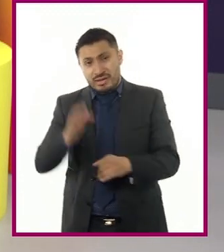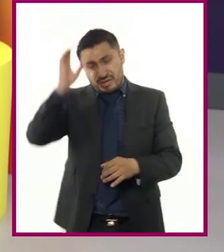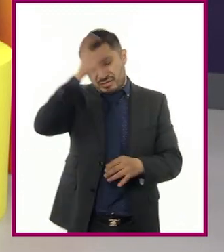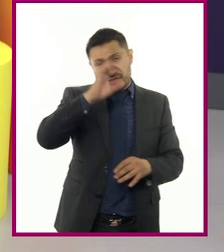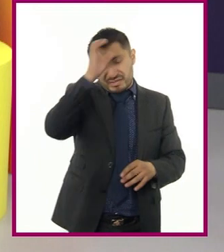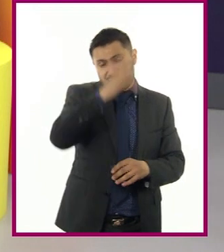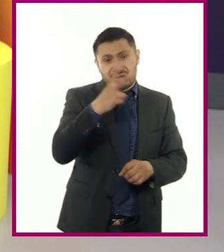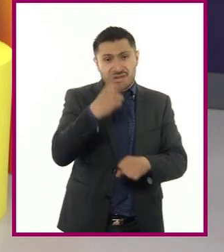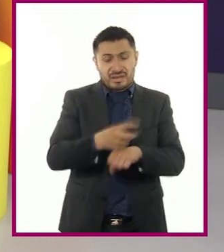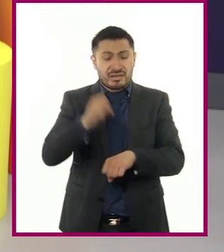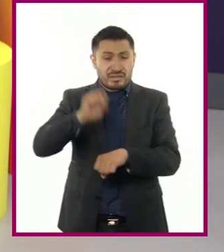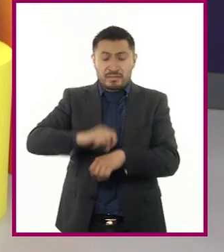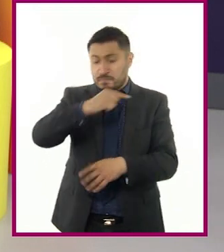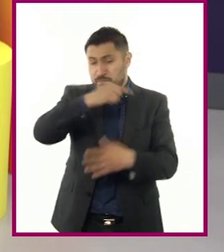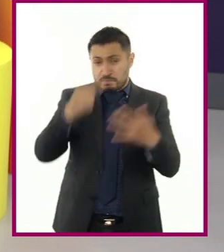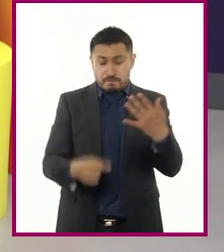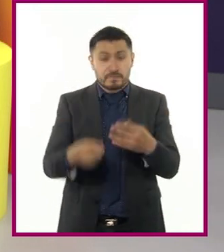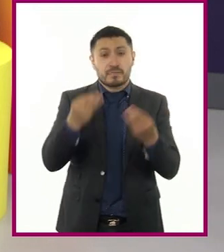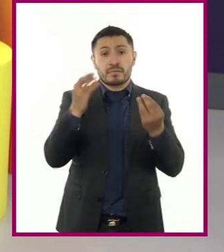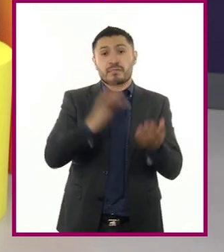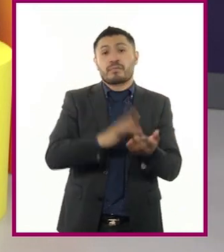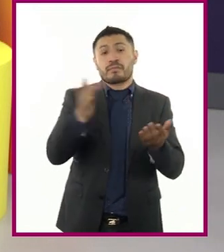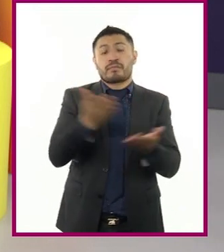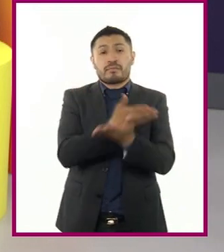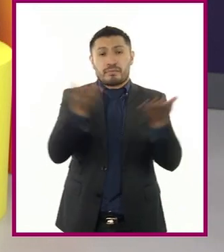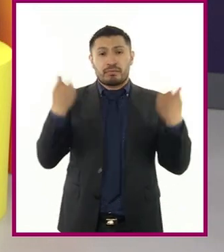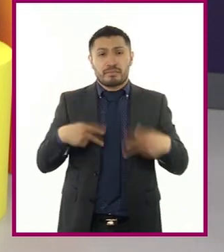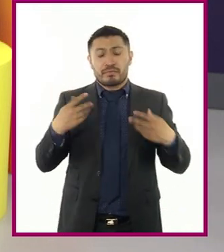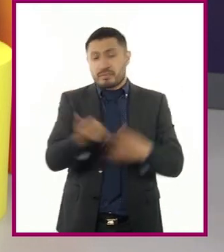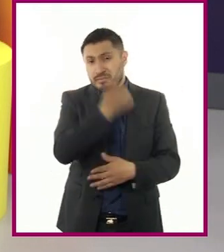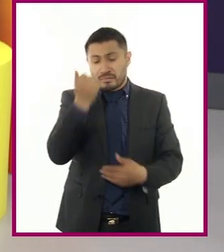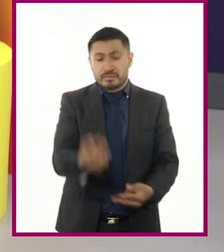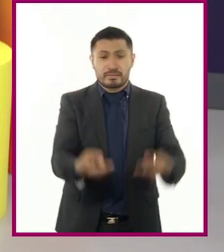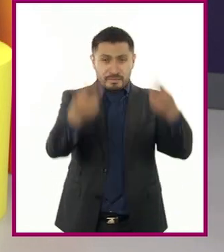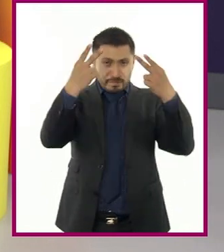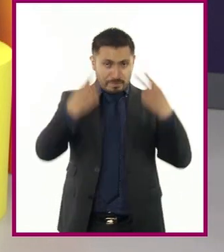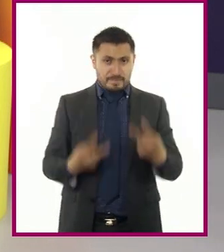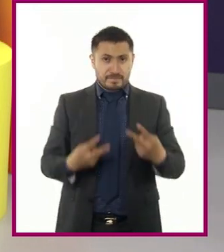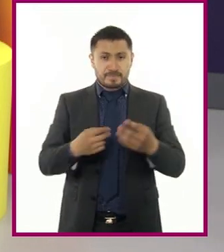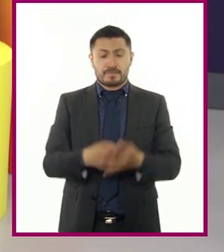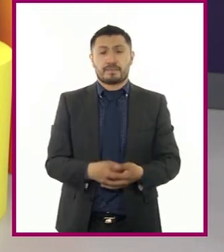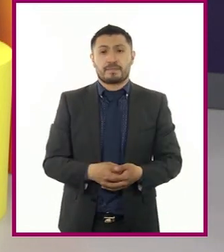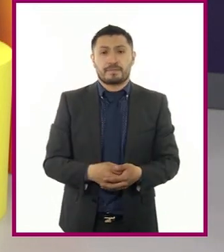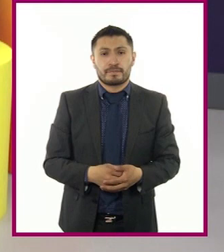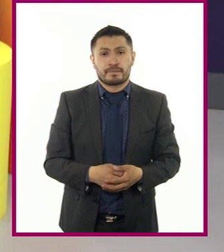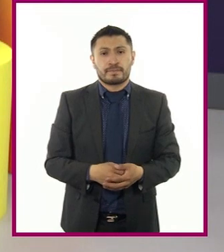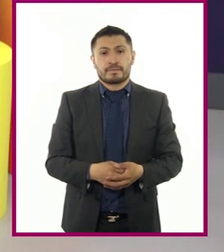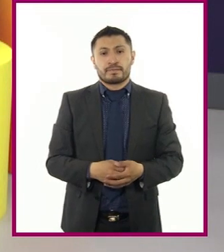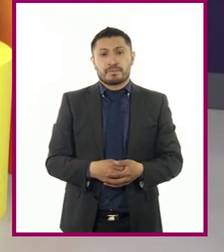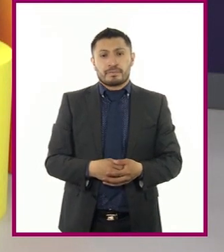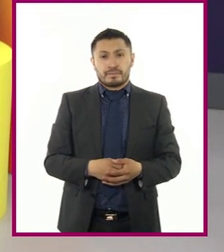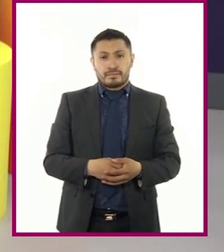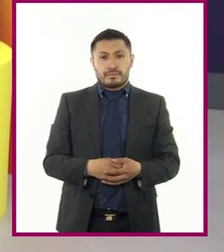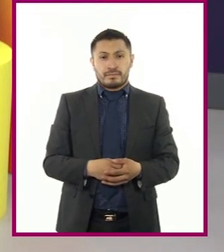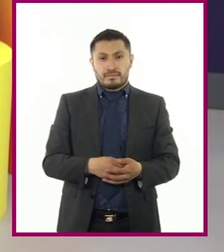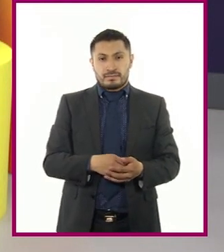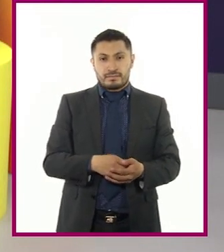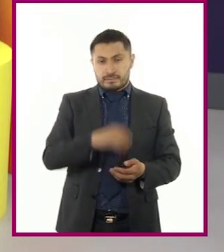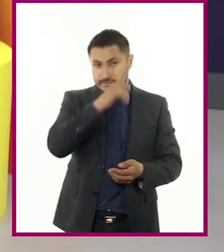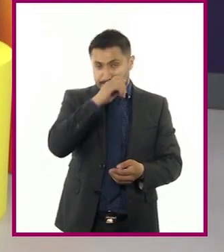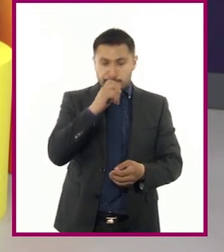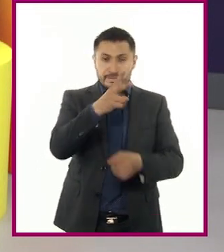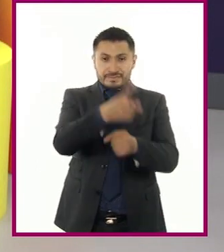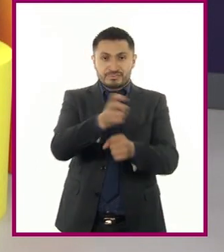segundo grado. Muchas gracias a todas las alumnas y todos los alumnos que me acompañaron en esta sesión. Están